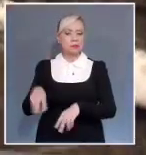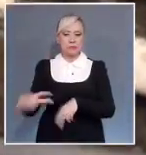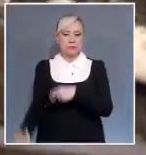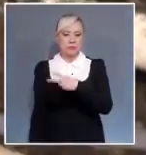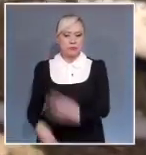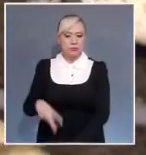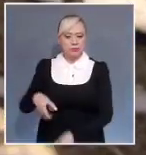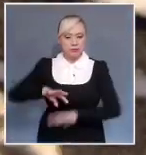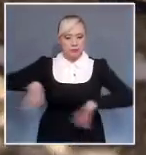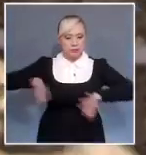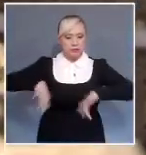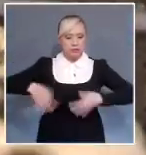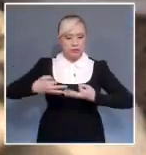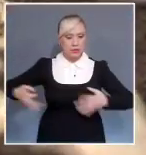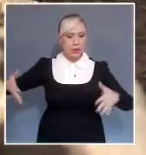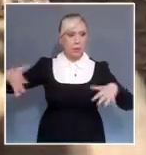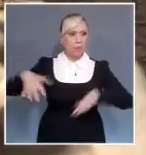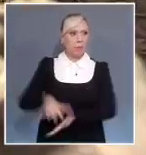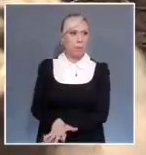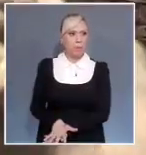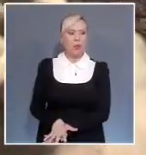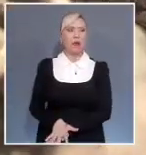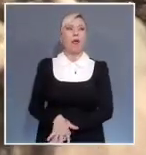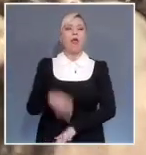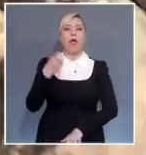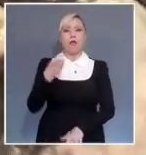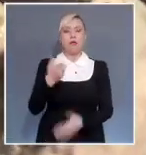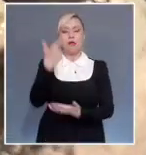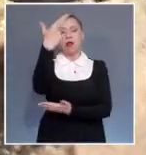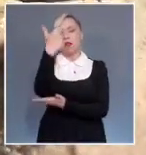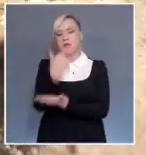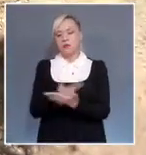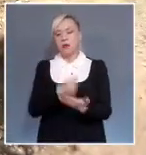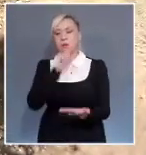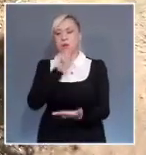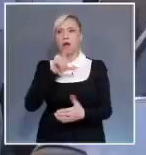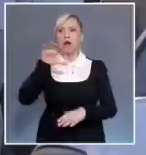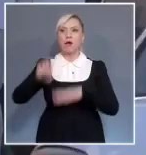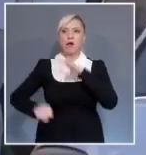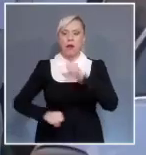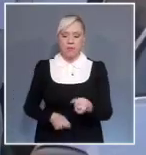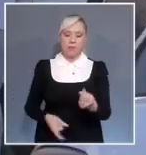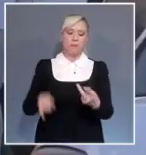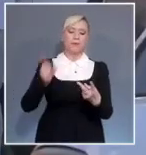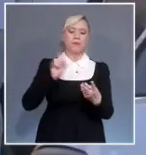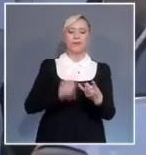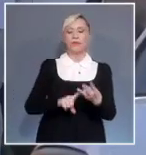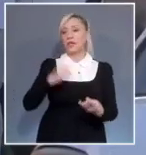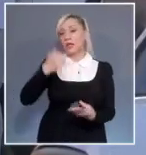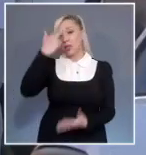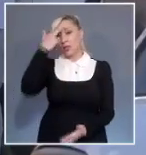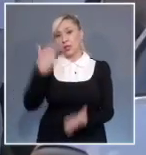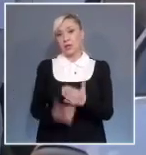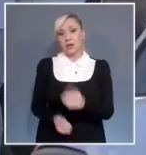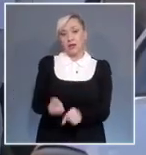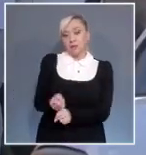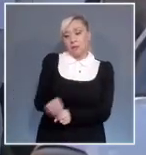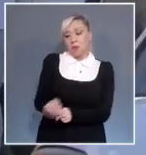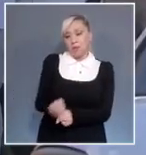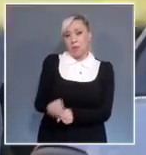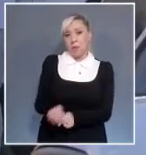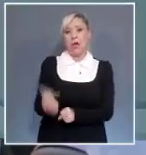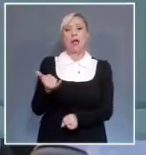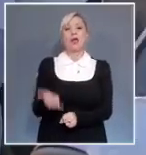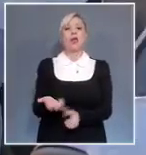el Registro Nacional de Detenciones, además del delito de tortura y de los antecedentes